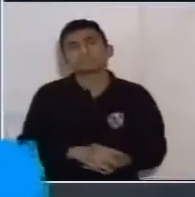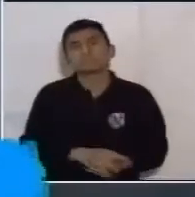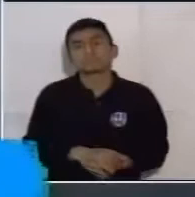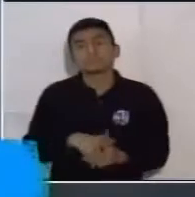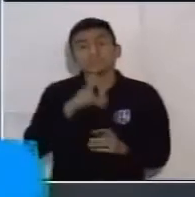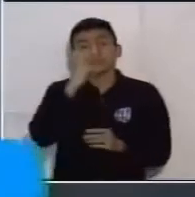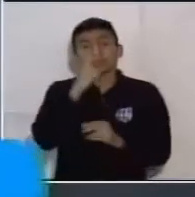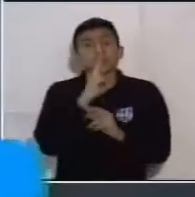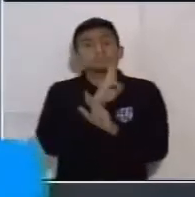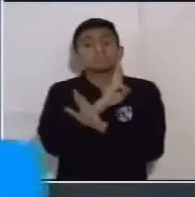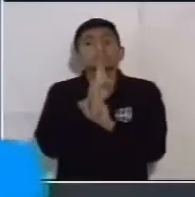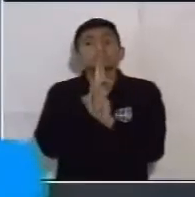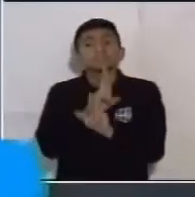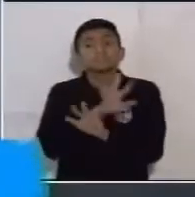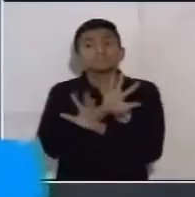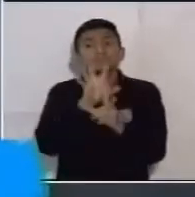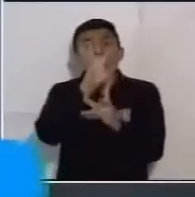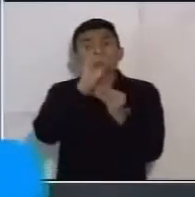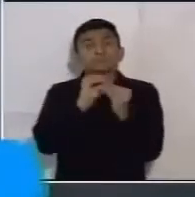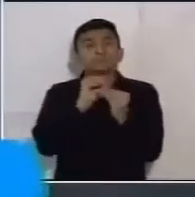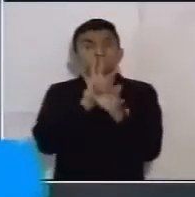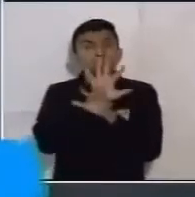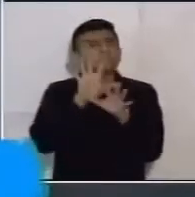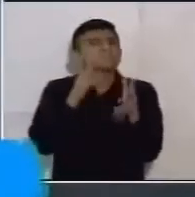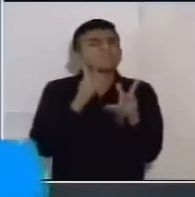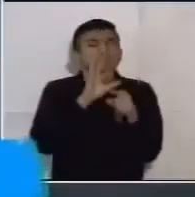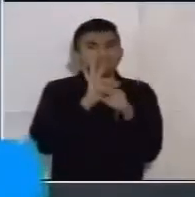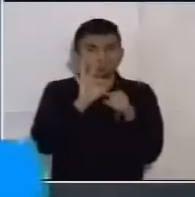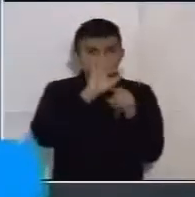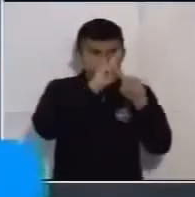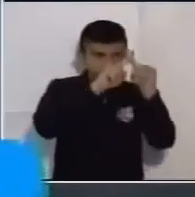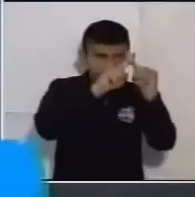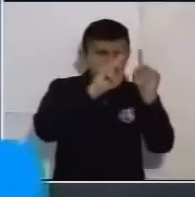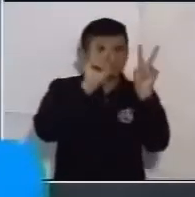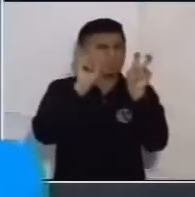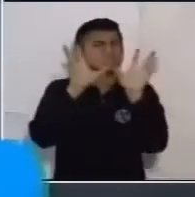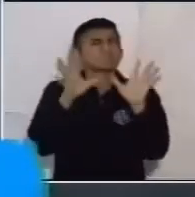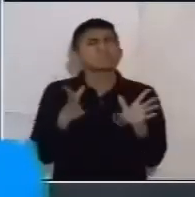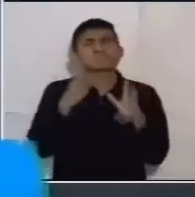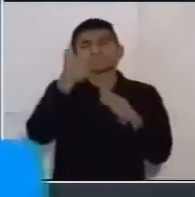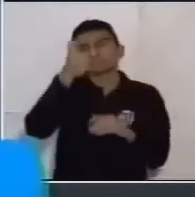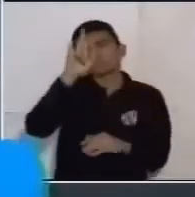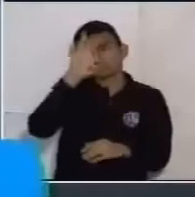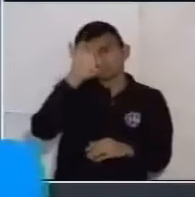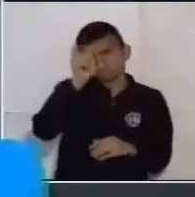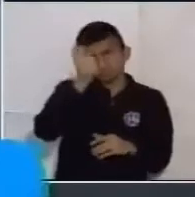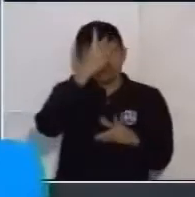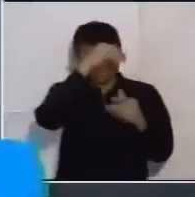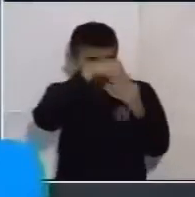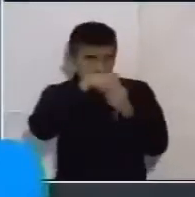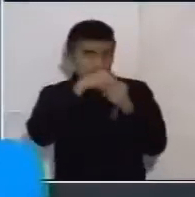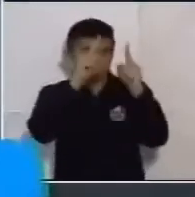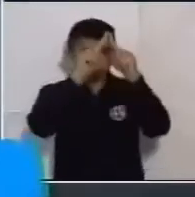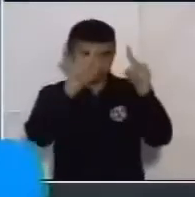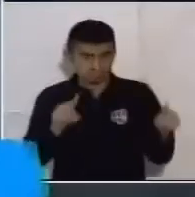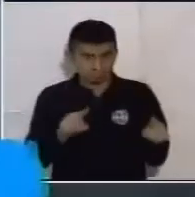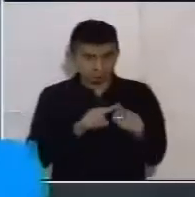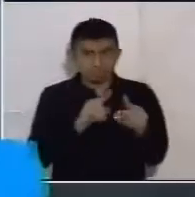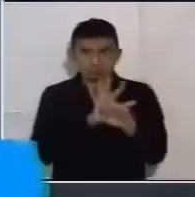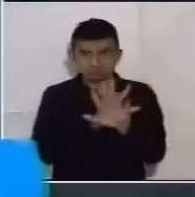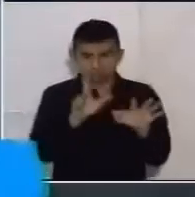Esa es la respuesta entonces en función de x del área de ese triángulo que teníamos.